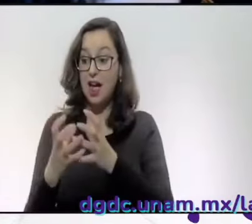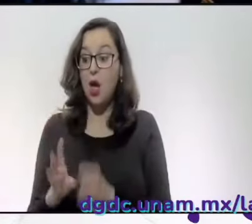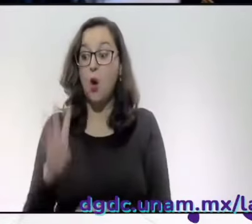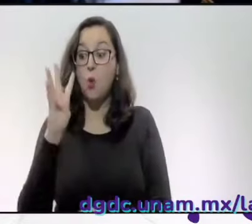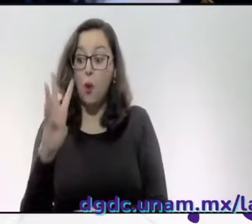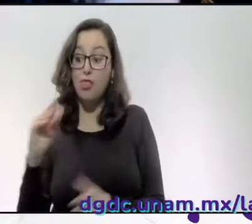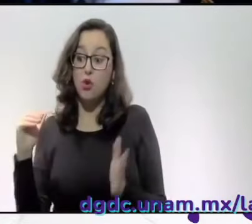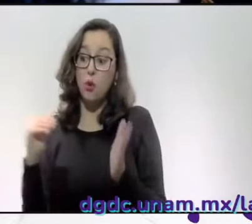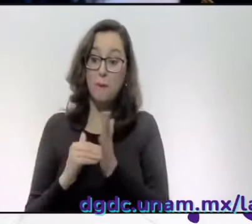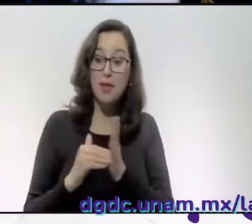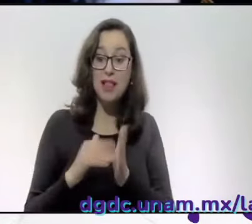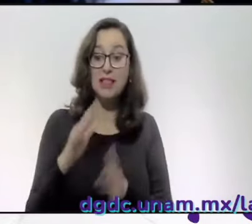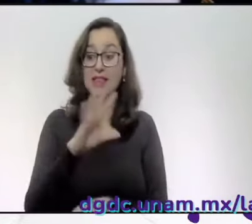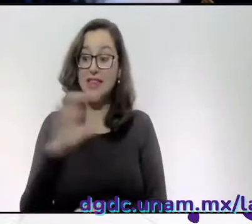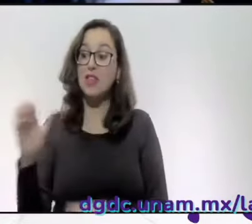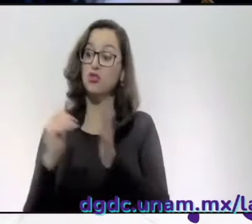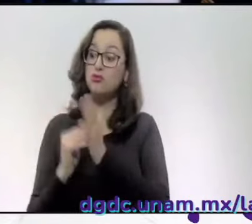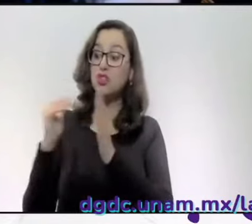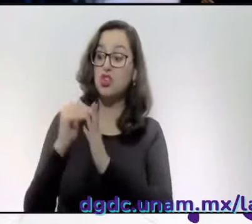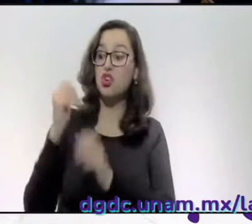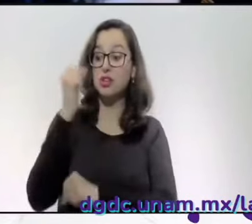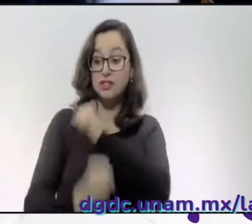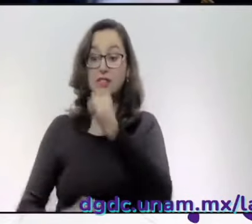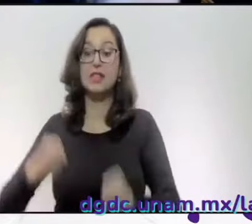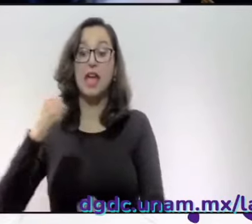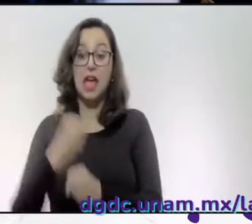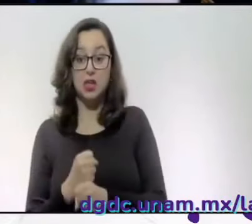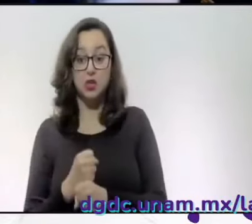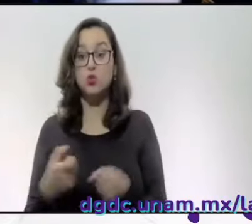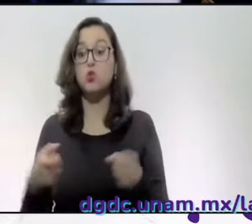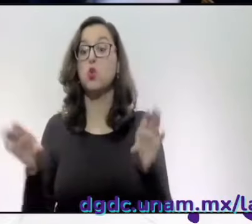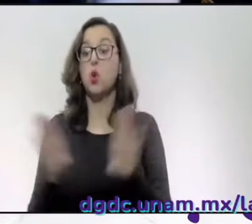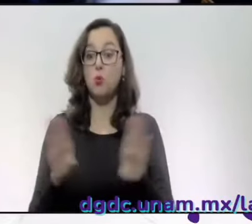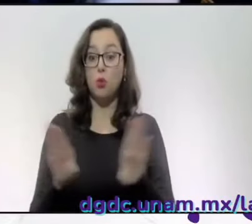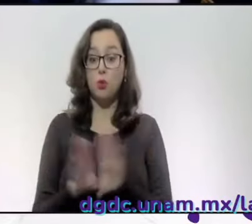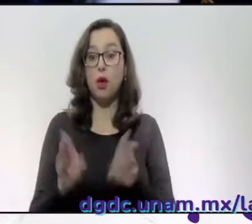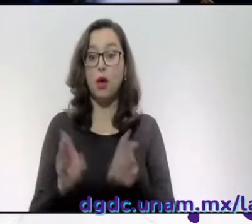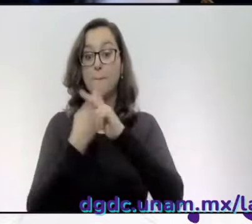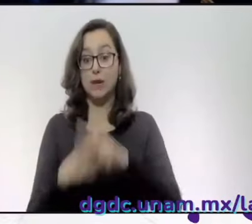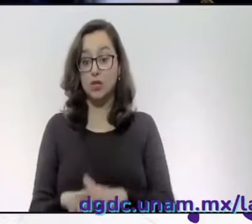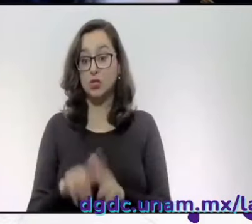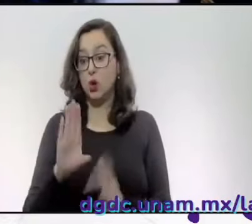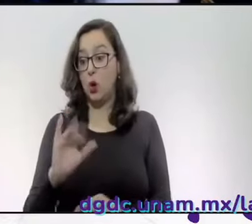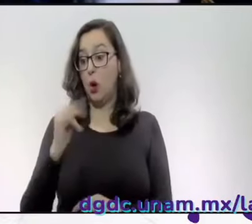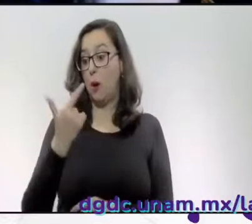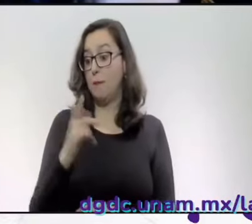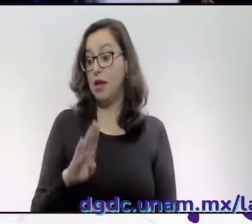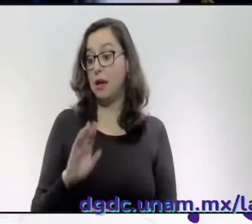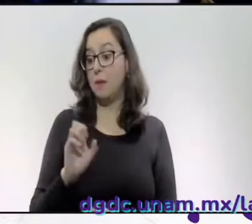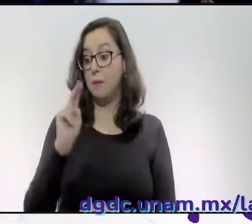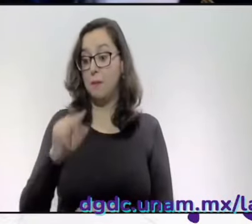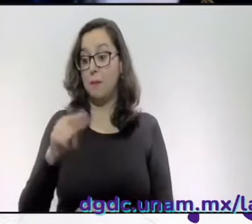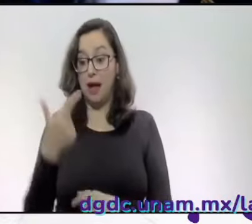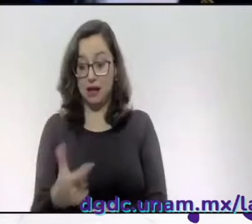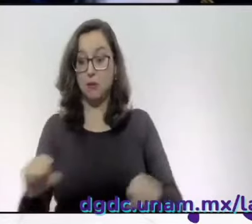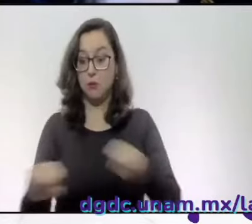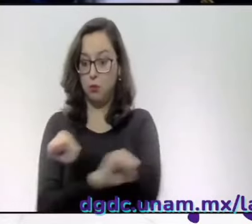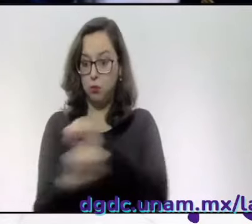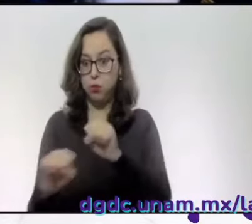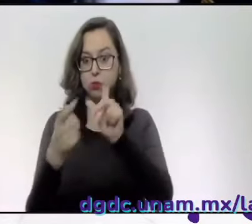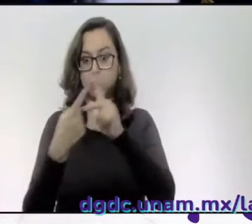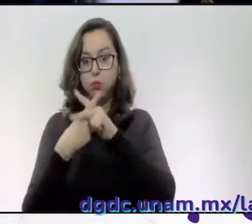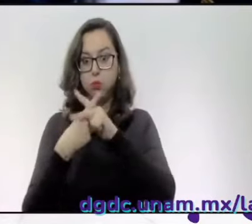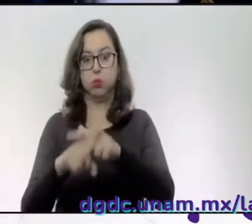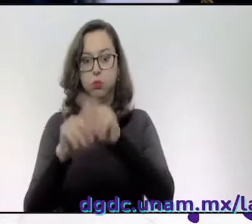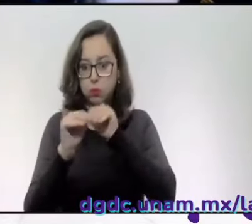viejo. Ahora, este es el universo como lo entendemos hoy, a partir de la gran explosión. ¿Qué pasó antes de la gran explosión? No lo sabemos. Y es posible